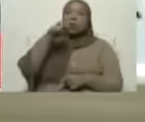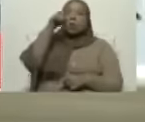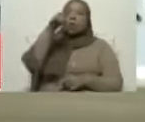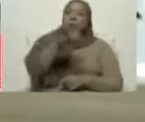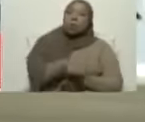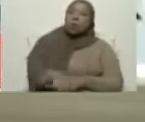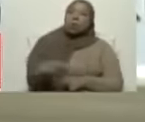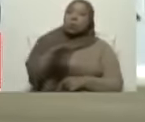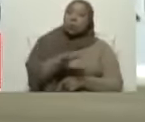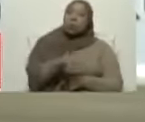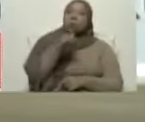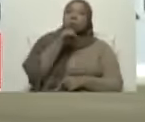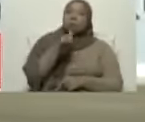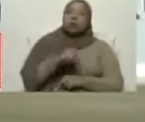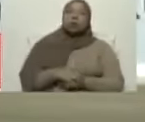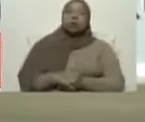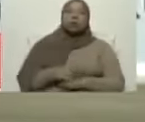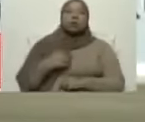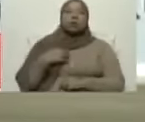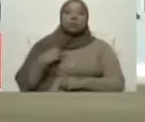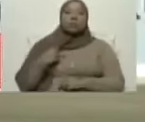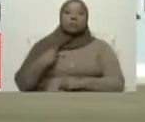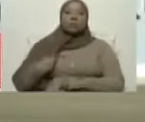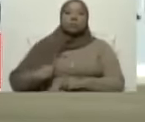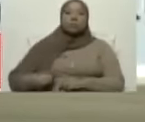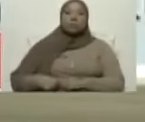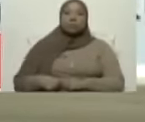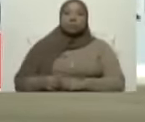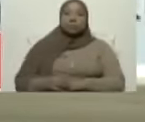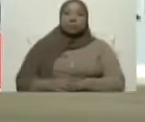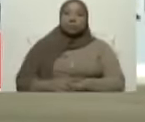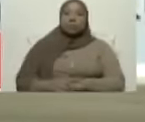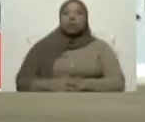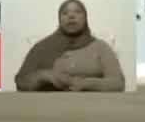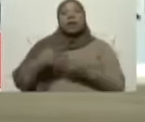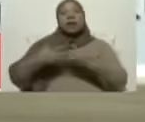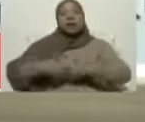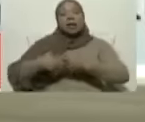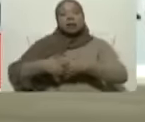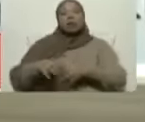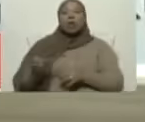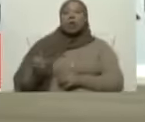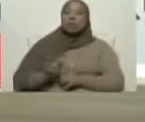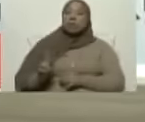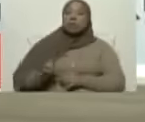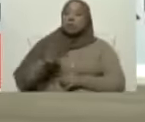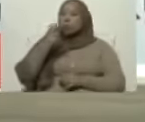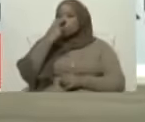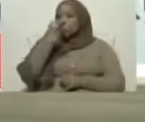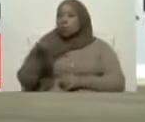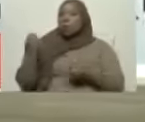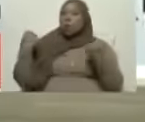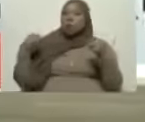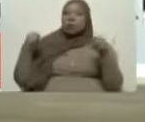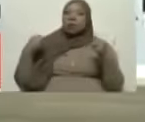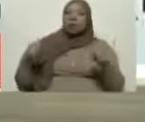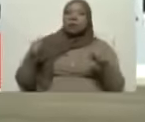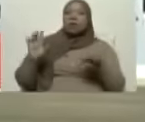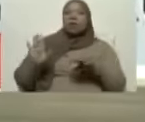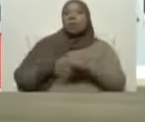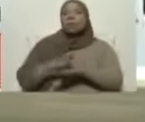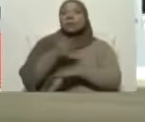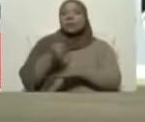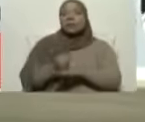necesaria y que necesita la industria nacional, limitando además el ejercicio del